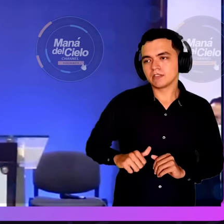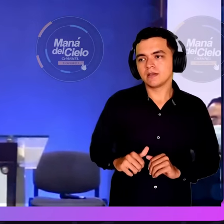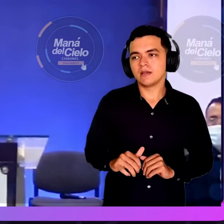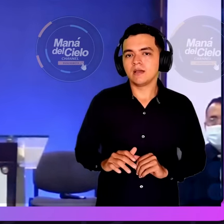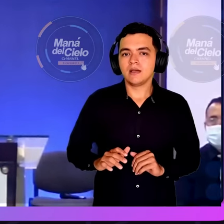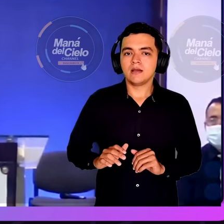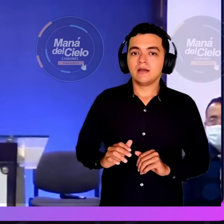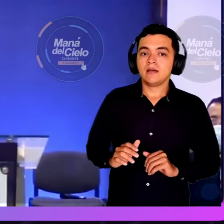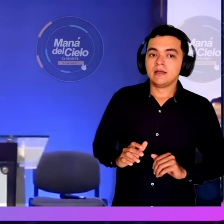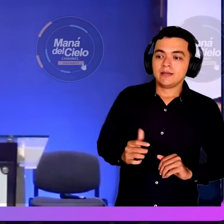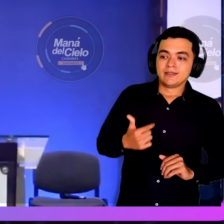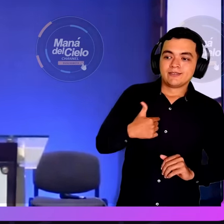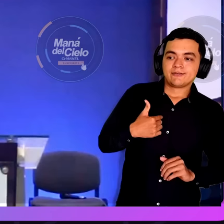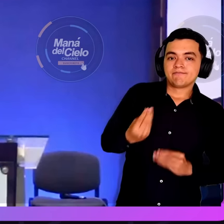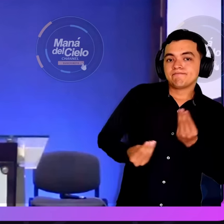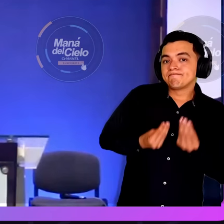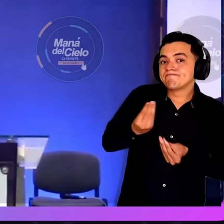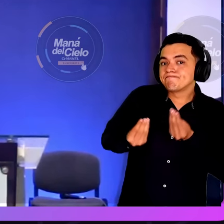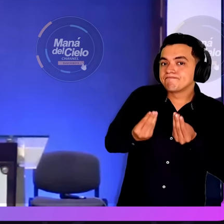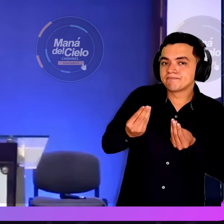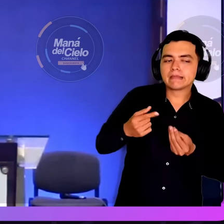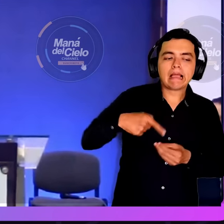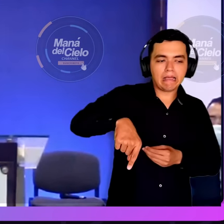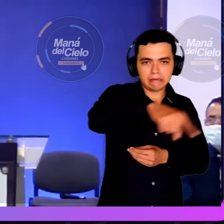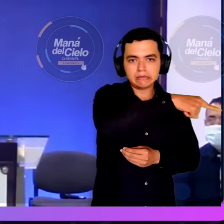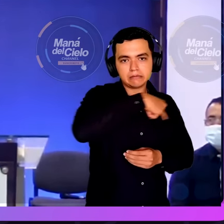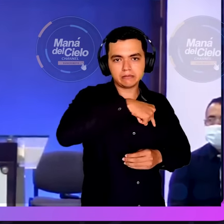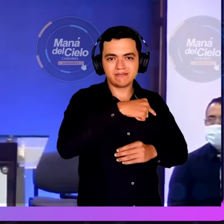la iglesia descarriada.